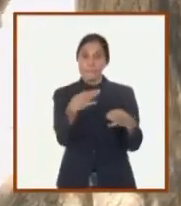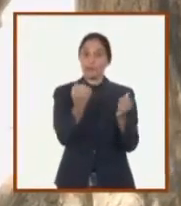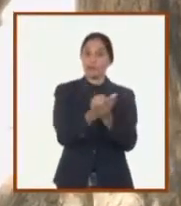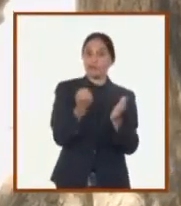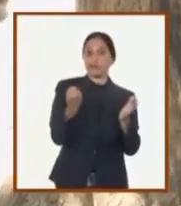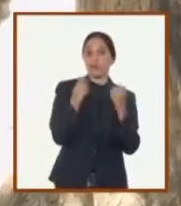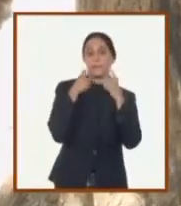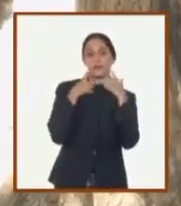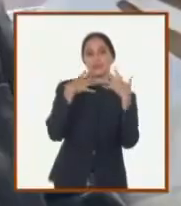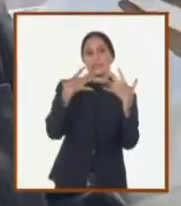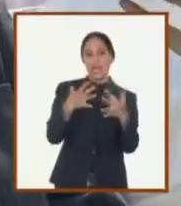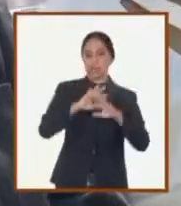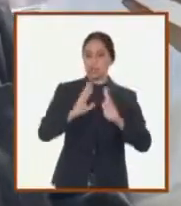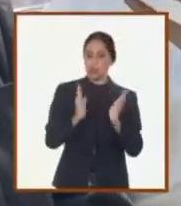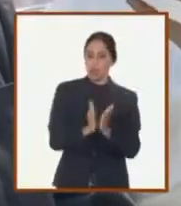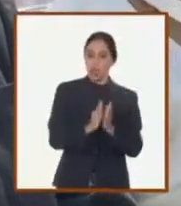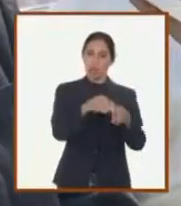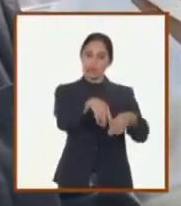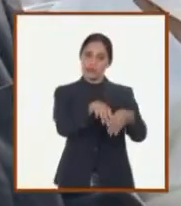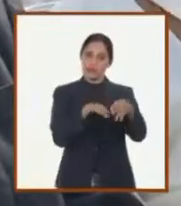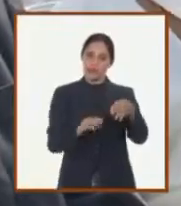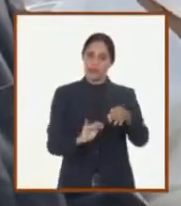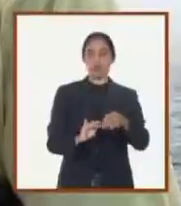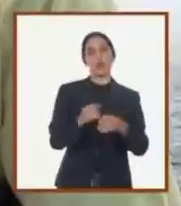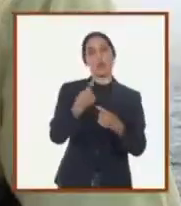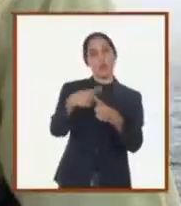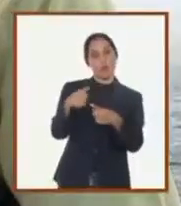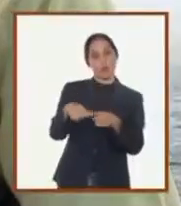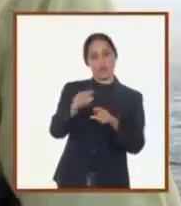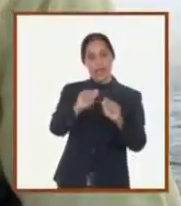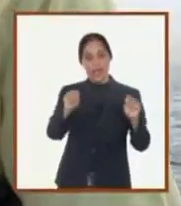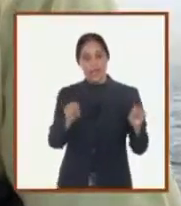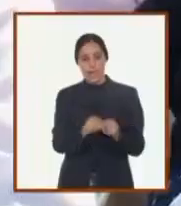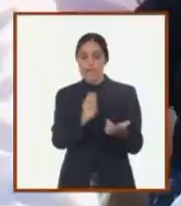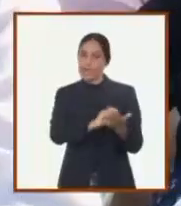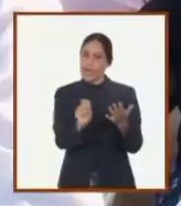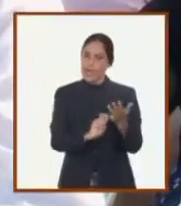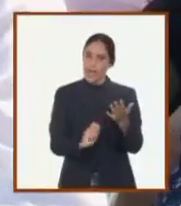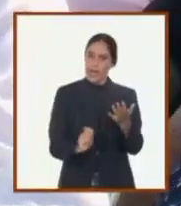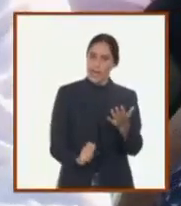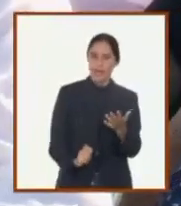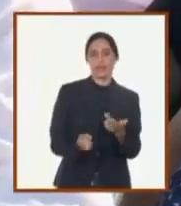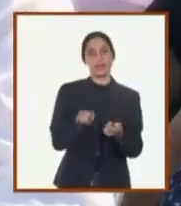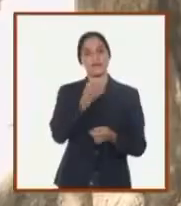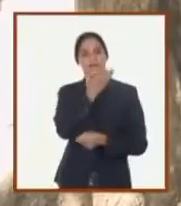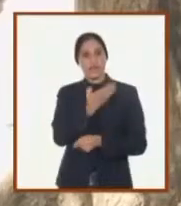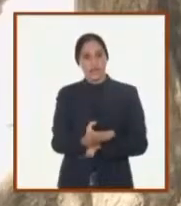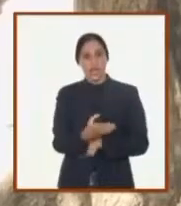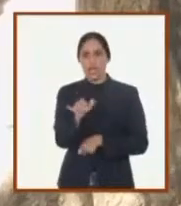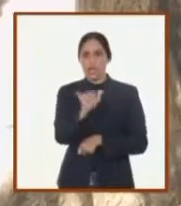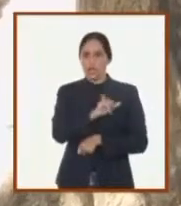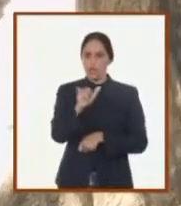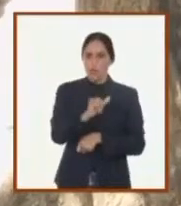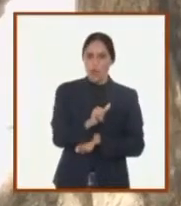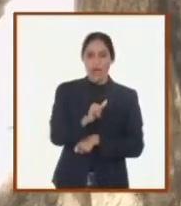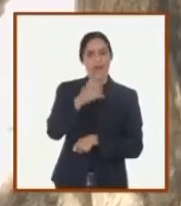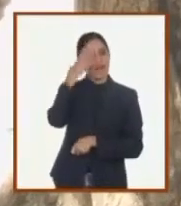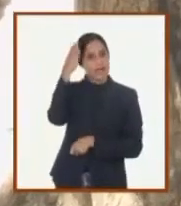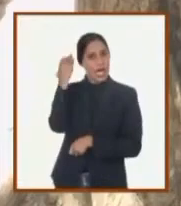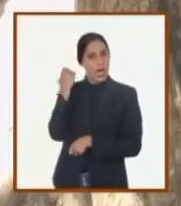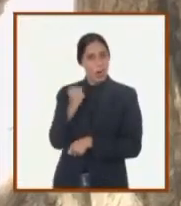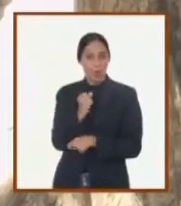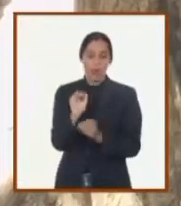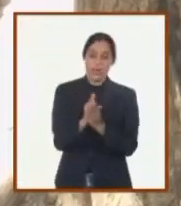aseguramiento logístico cartas de Fran país o de Fidel o el diario de campaña del joven capitán Raúl Castro rus